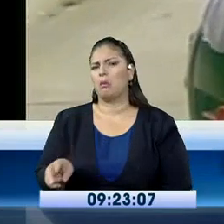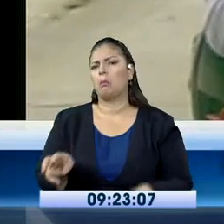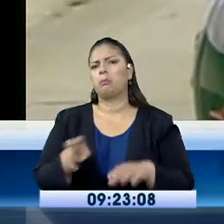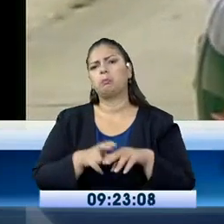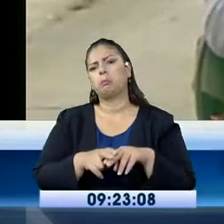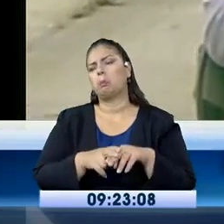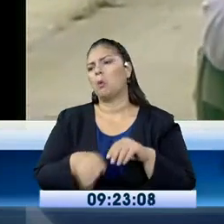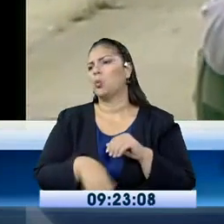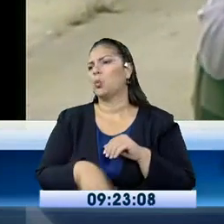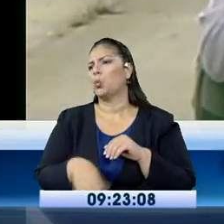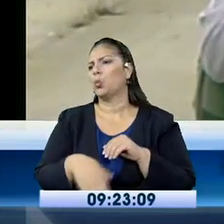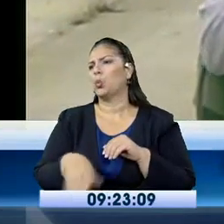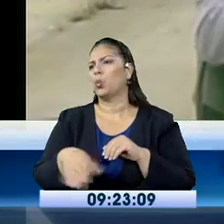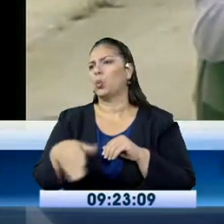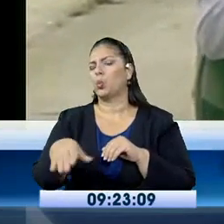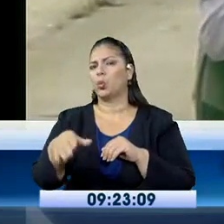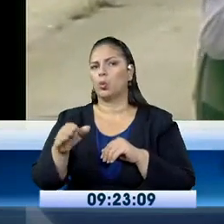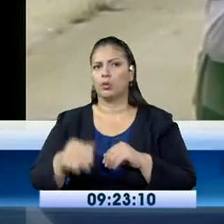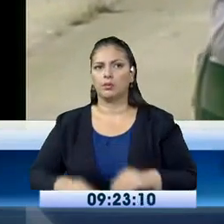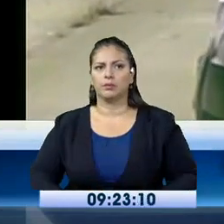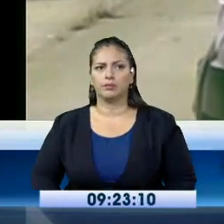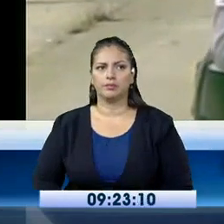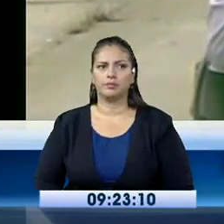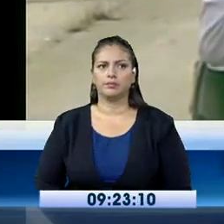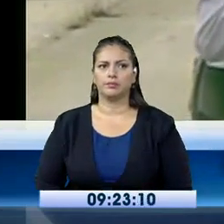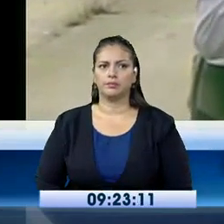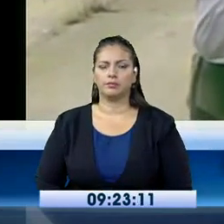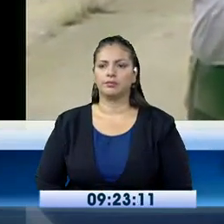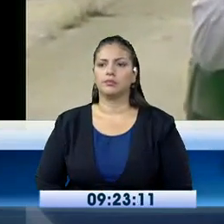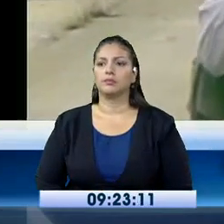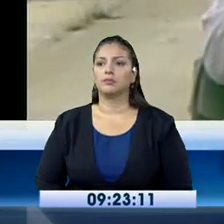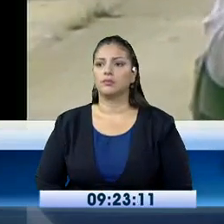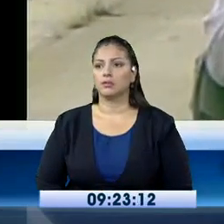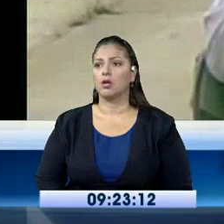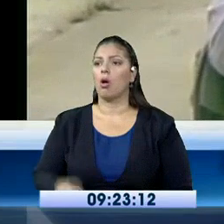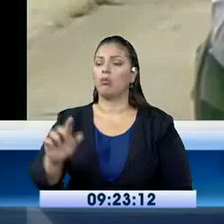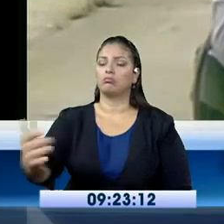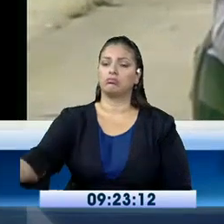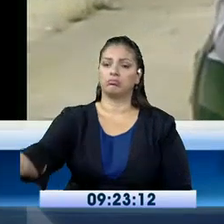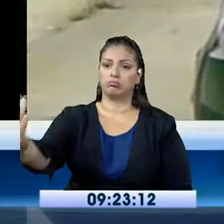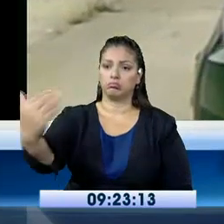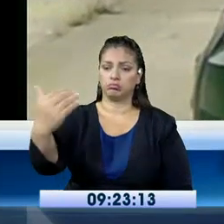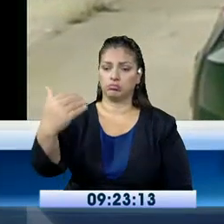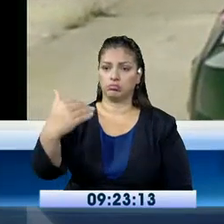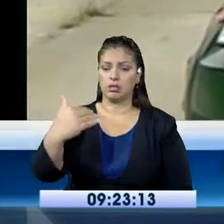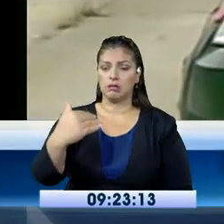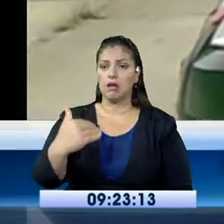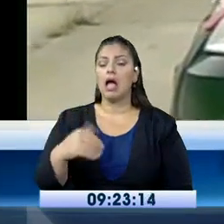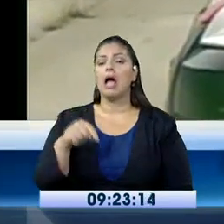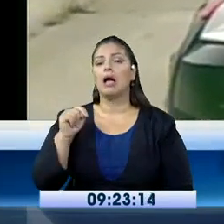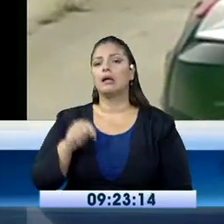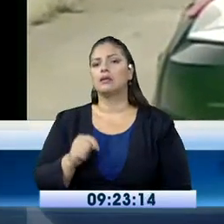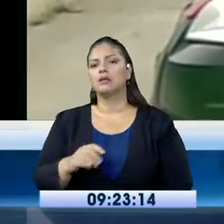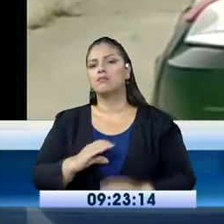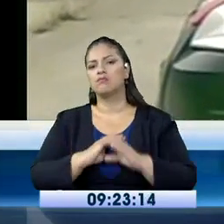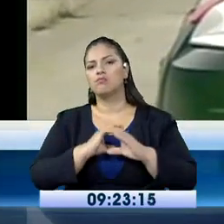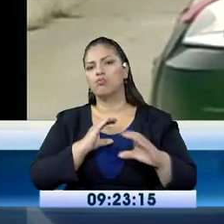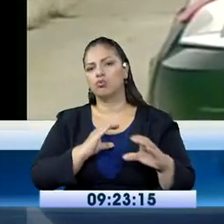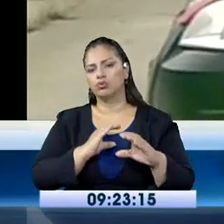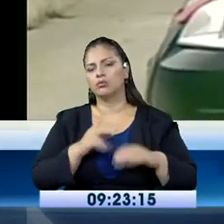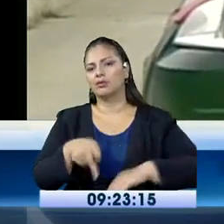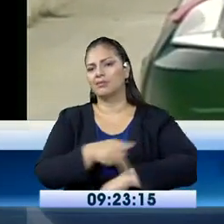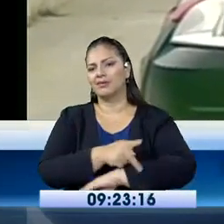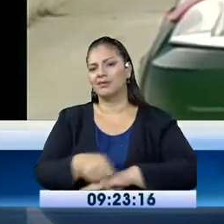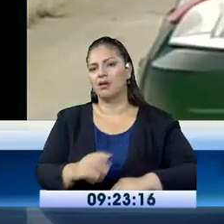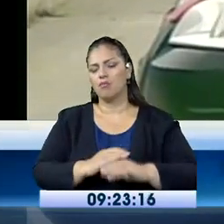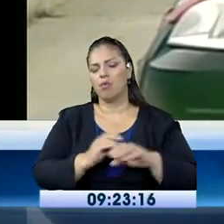pueden avanzar hasta este punto. Ya de aquí le toca a cada persona bajarse y tomar ya un bus de transporte urbano. Con